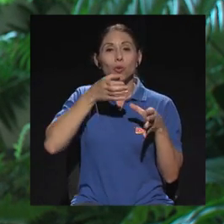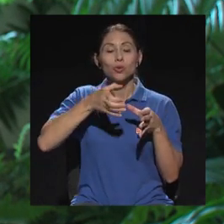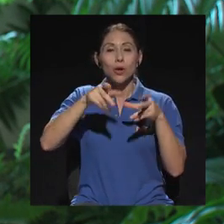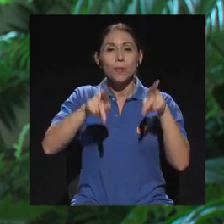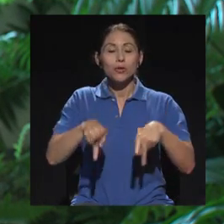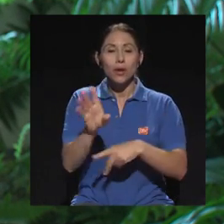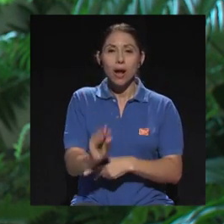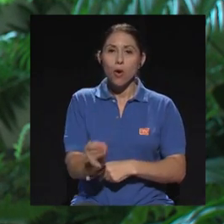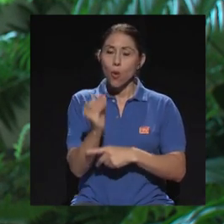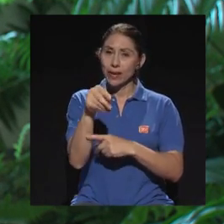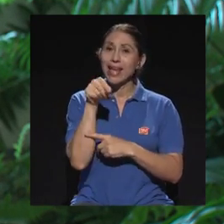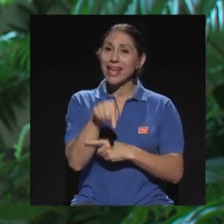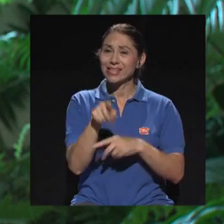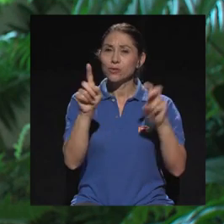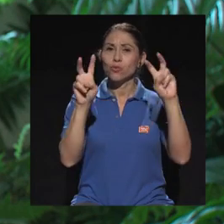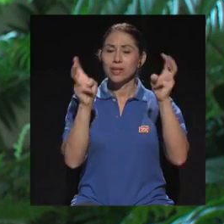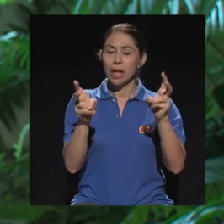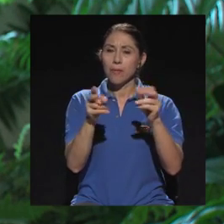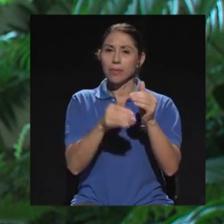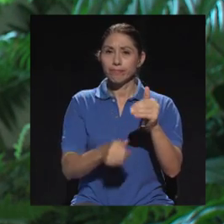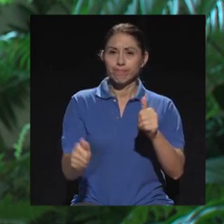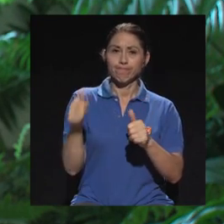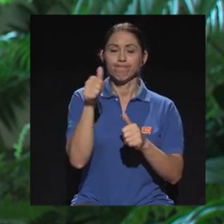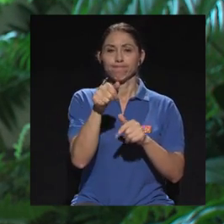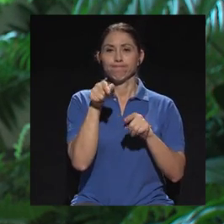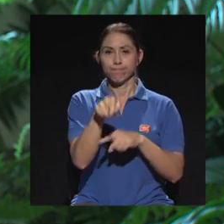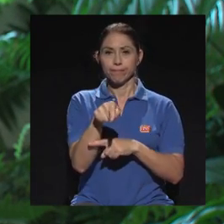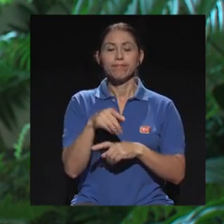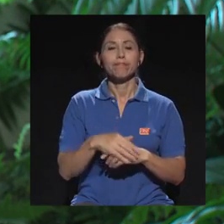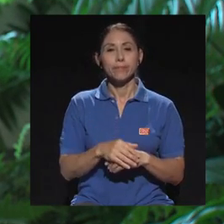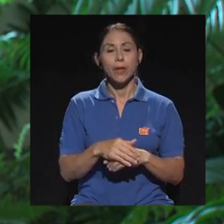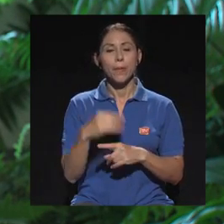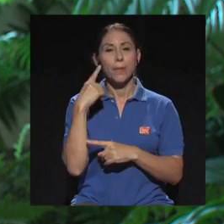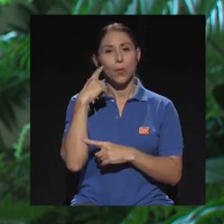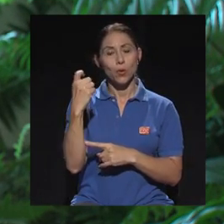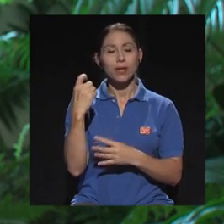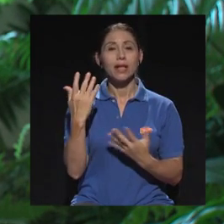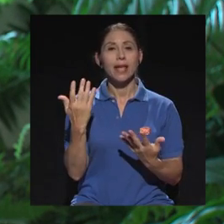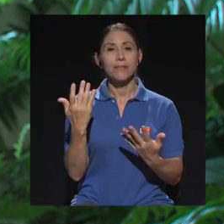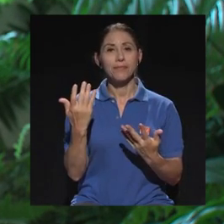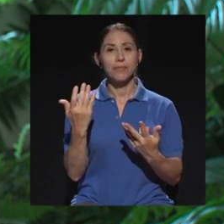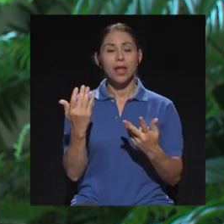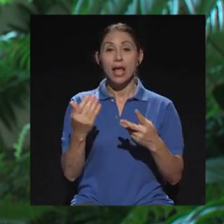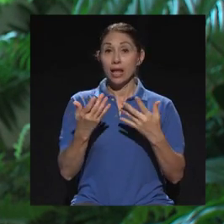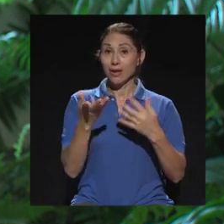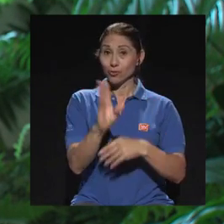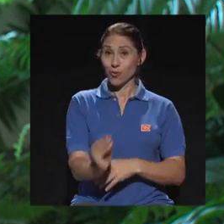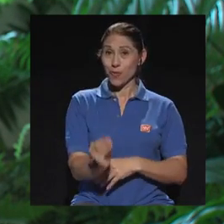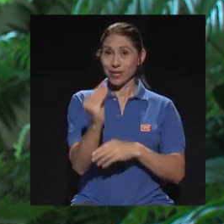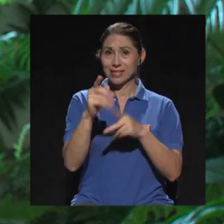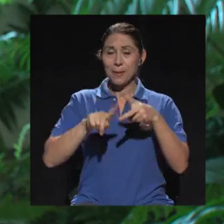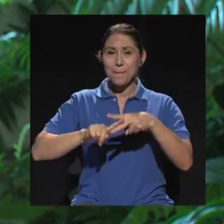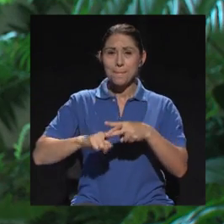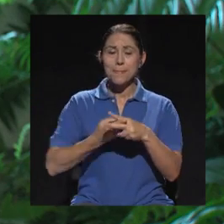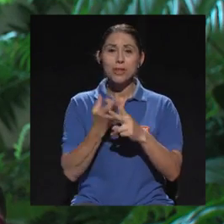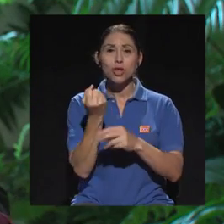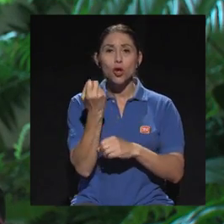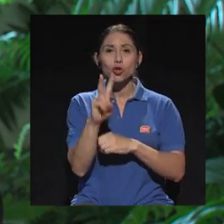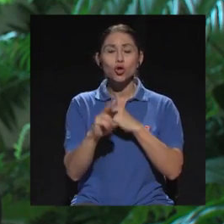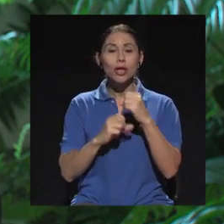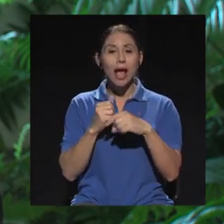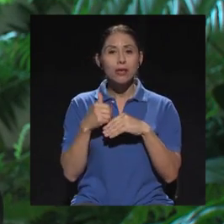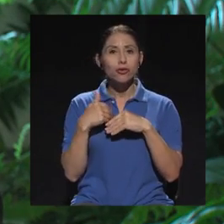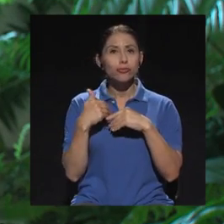de verdad, uno de los temas o los ejes centrales. Precisamente porque es a partir de los 12 años que en